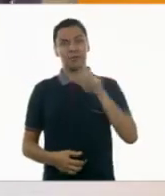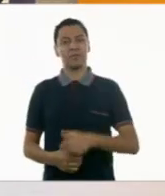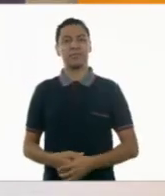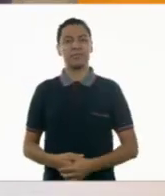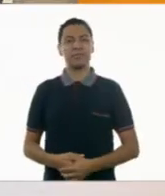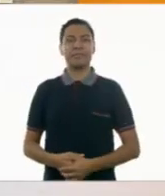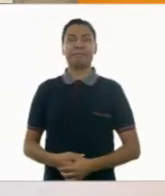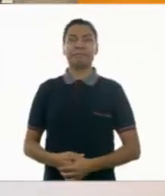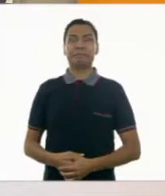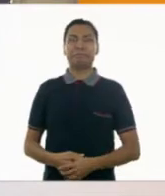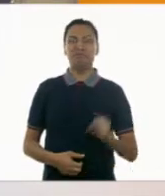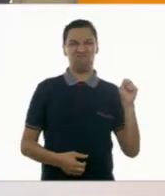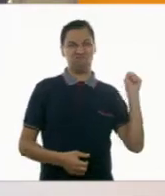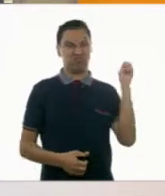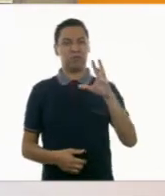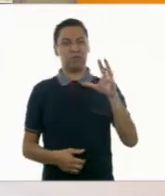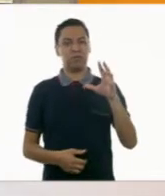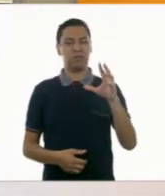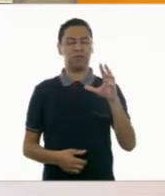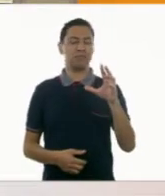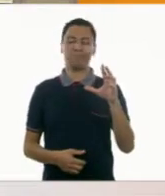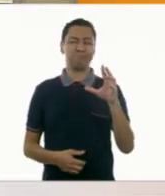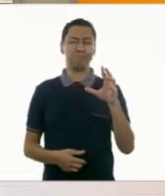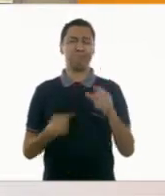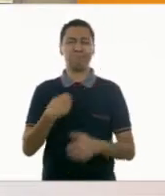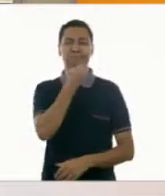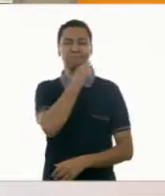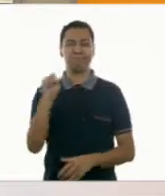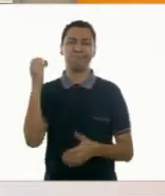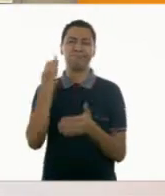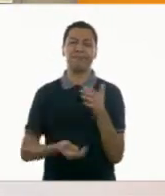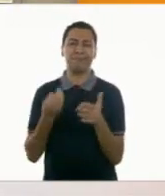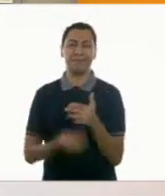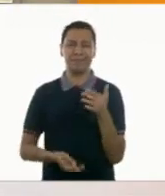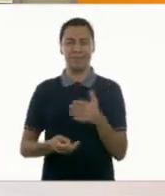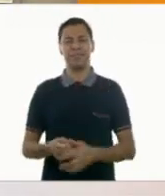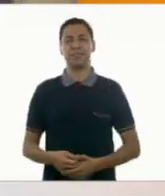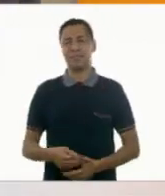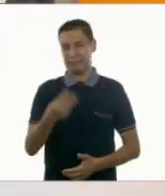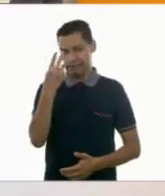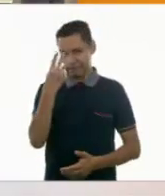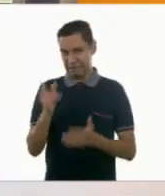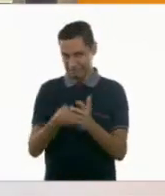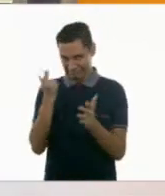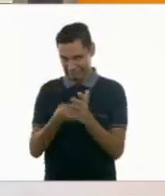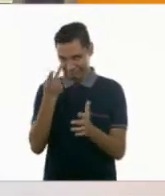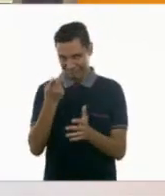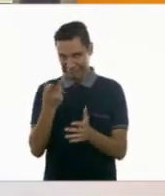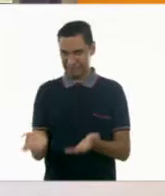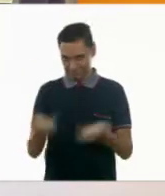Sí, no, es demasiado menos hábil. Tres intentos, ¿sabes? Okay.